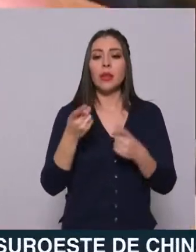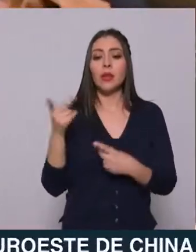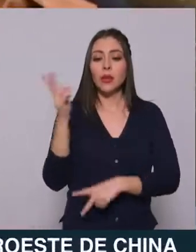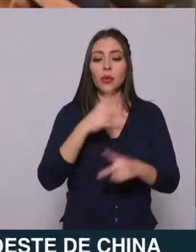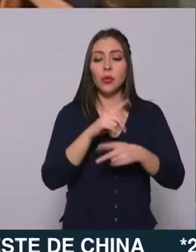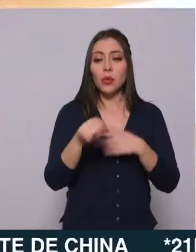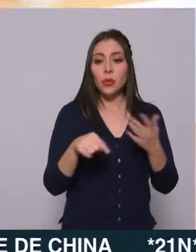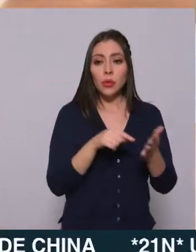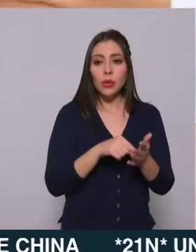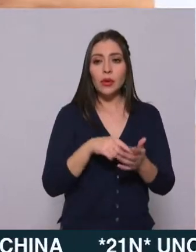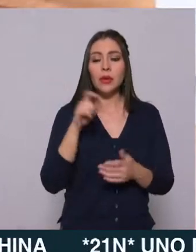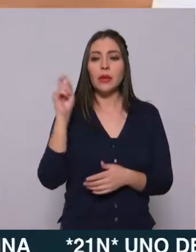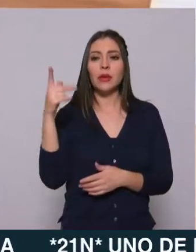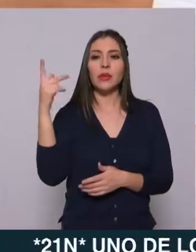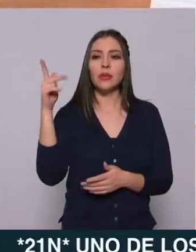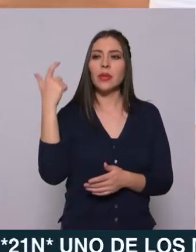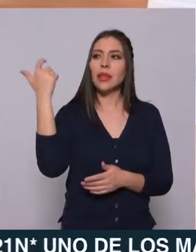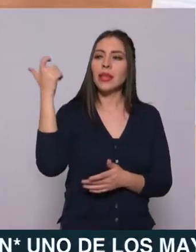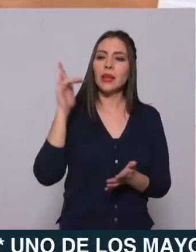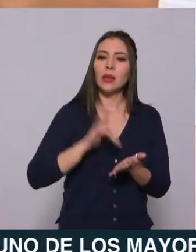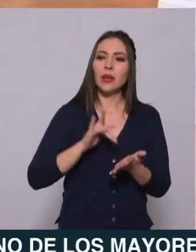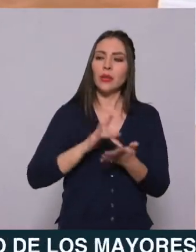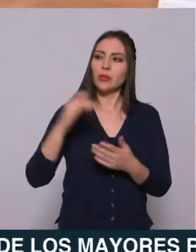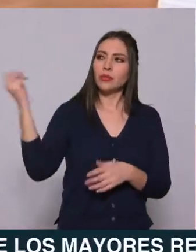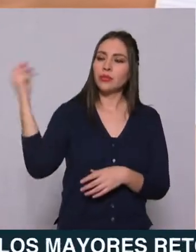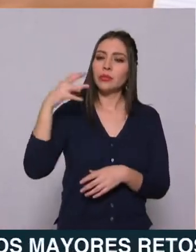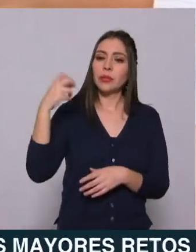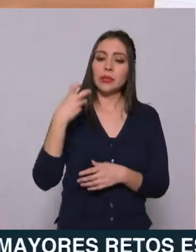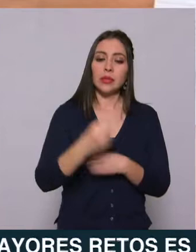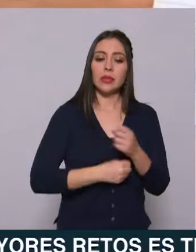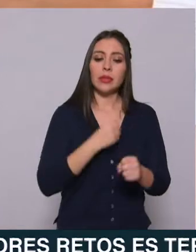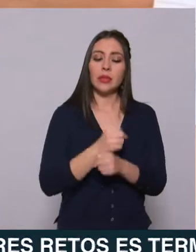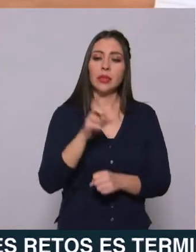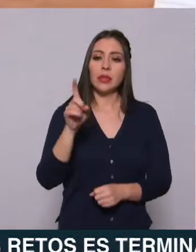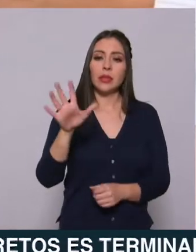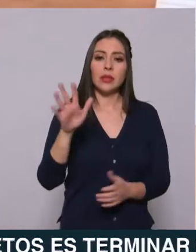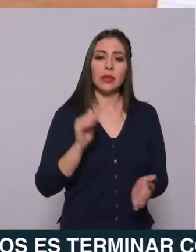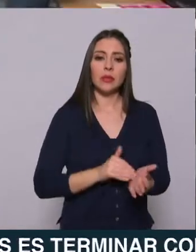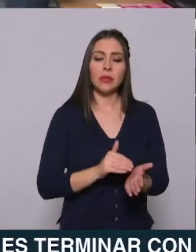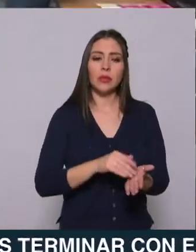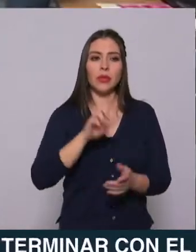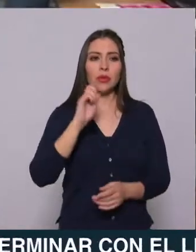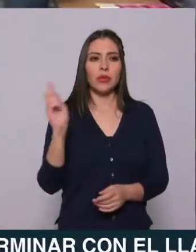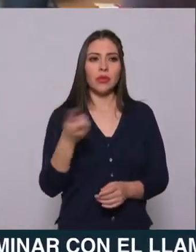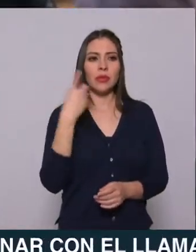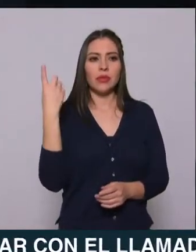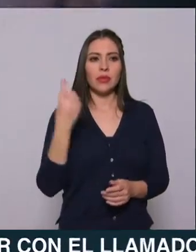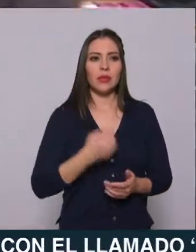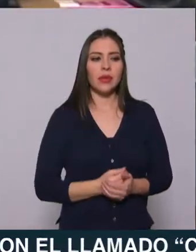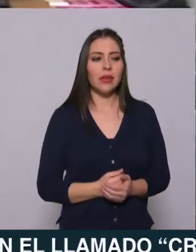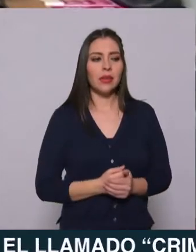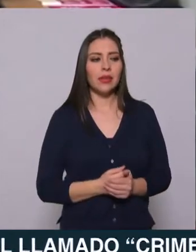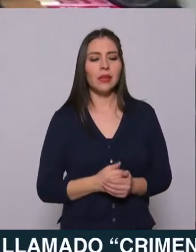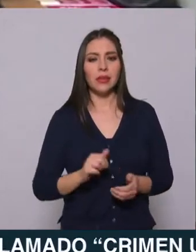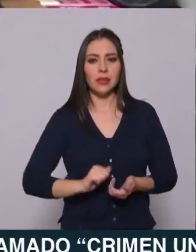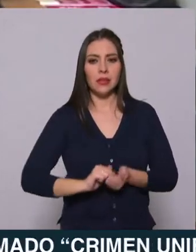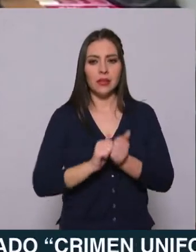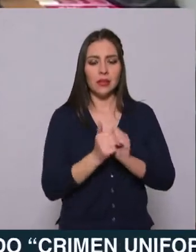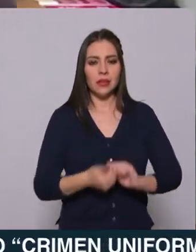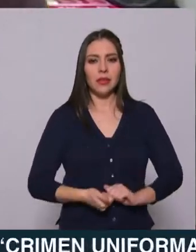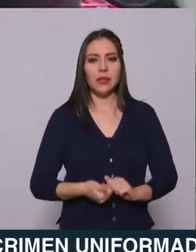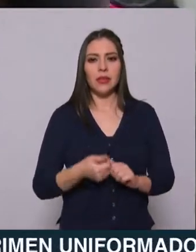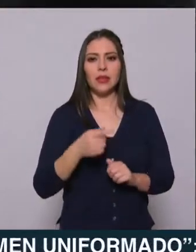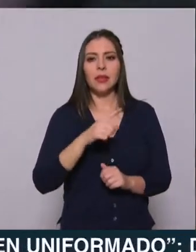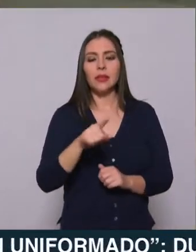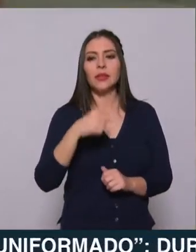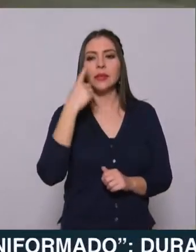origen con las remesas. México este año va a cerrar con $35 millones de remesas, y por el otro lado aportan también a los países en